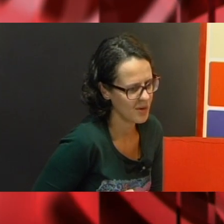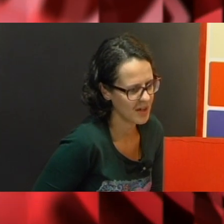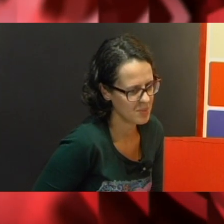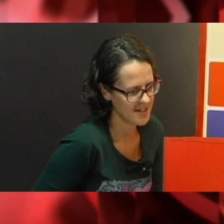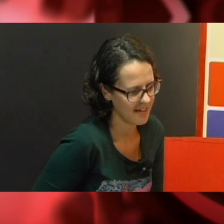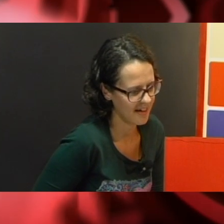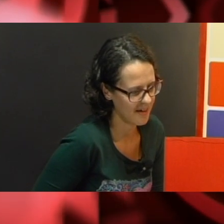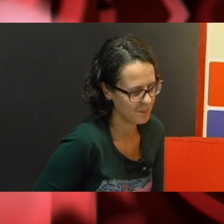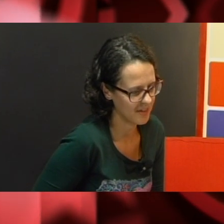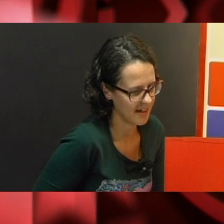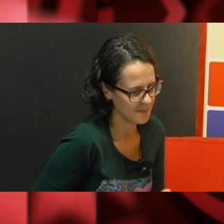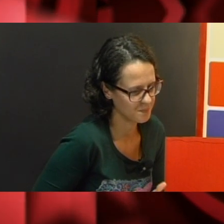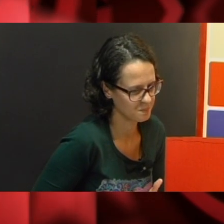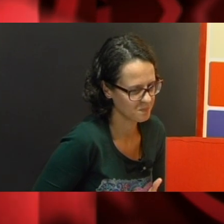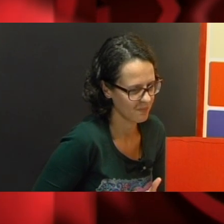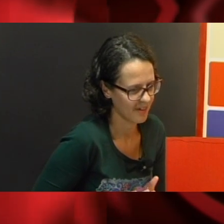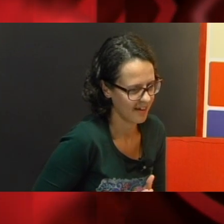convertía en una especie de